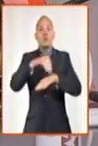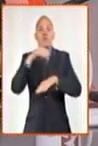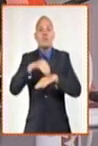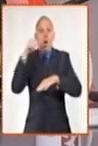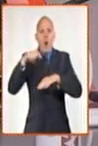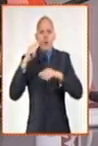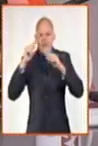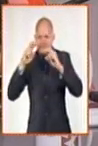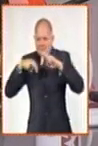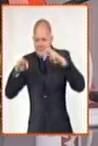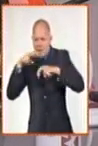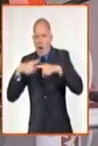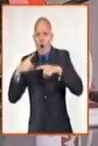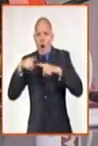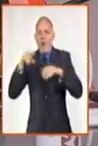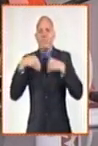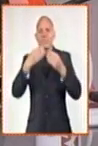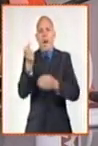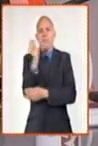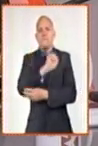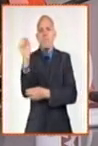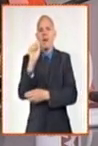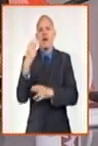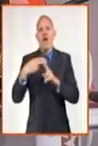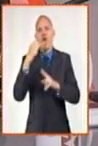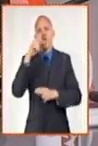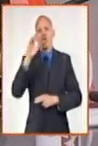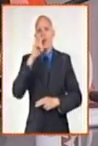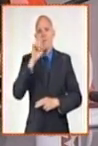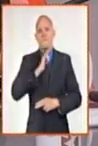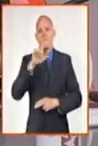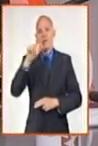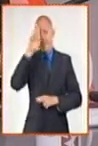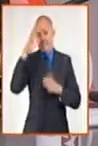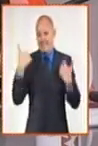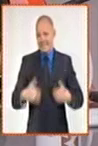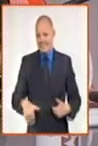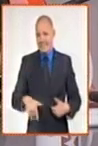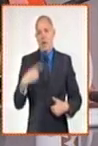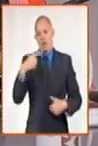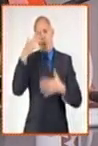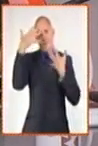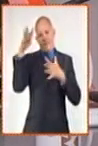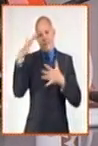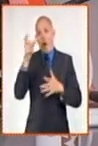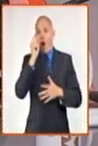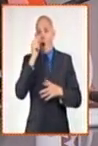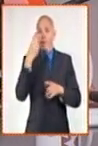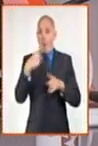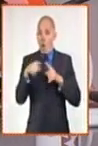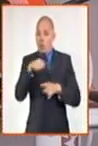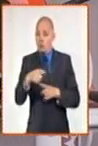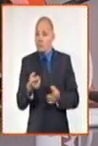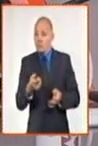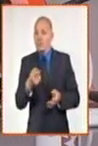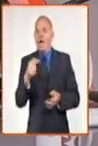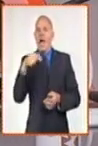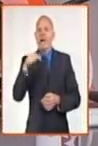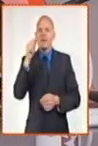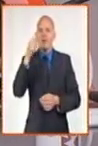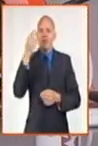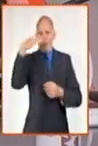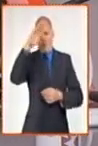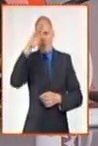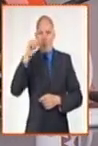sueco ha sido hoy nominado como Premio Nobel de Medicina. Nuestro reconocimiento también a René Navarro, maestro del